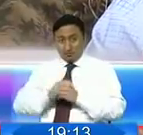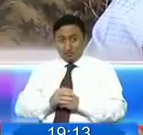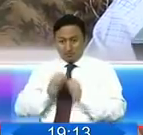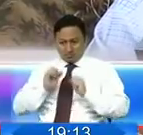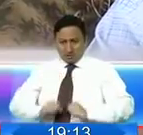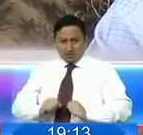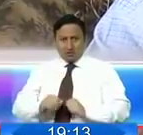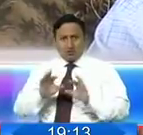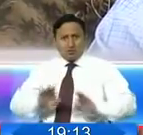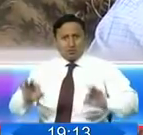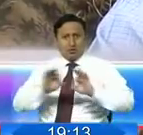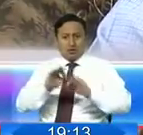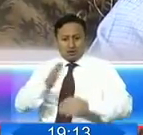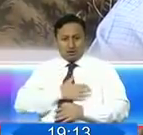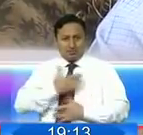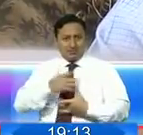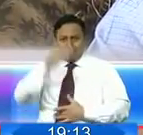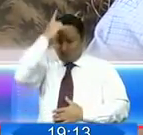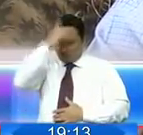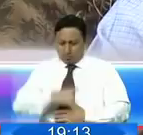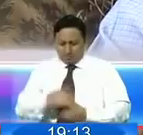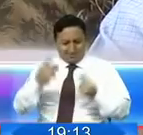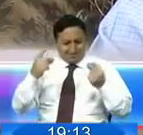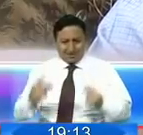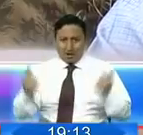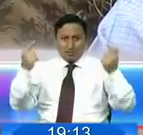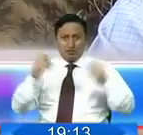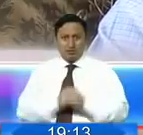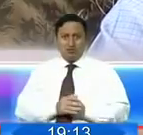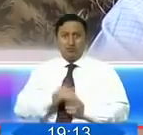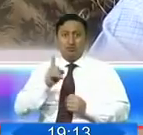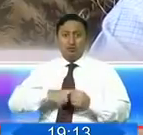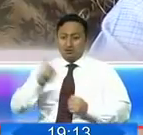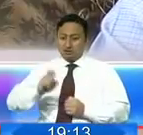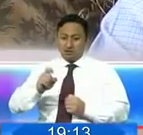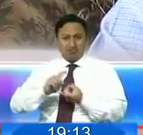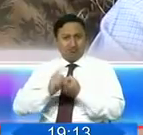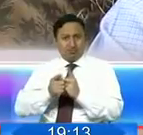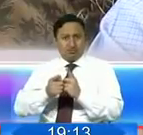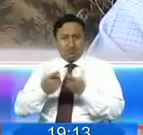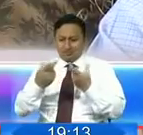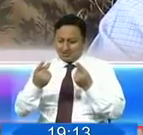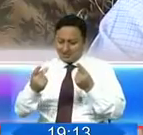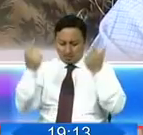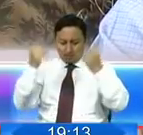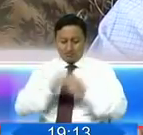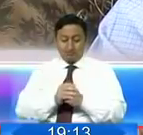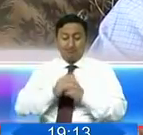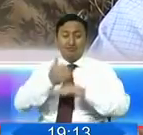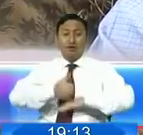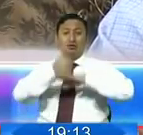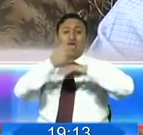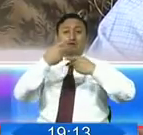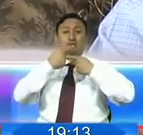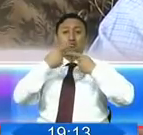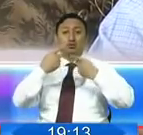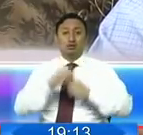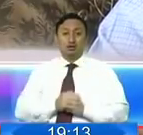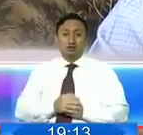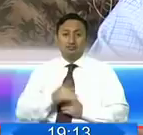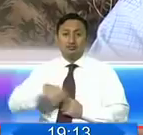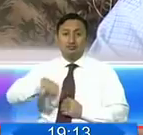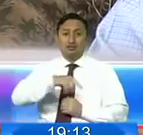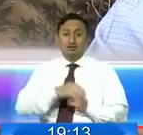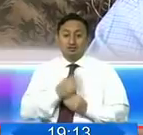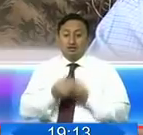decisión para tomar las acciones que requiere la ciudad las autoridades públicas no están para